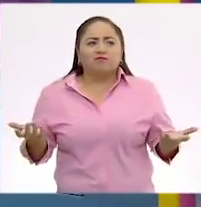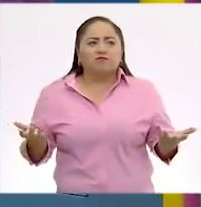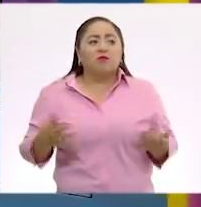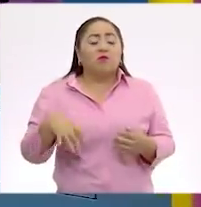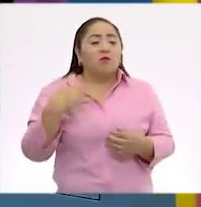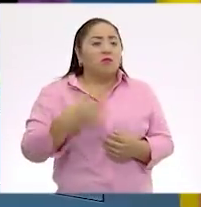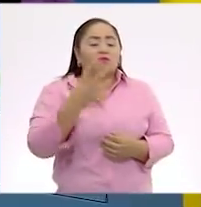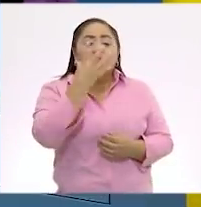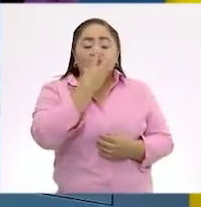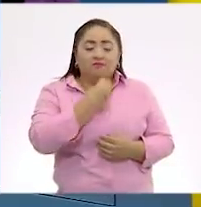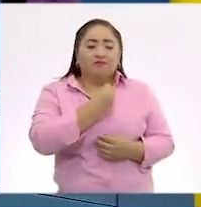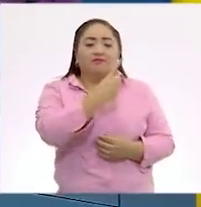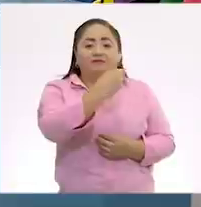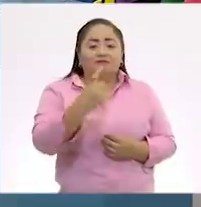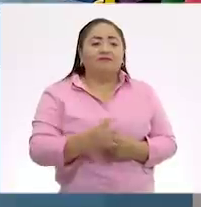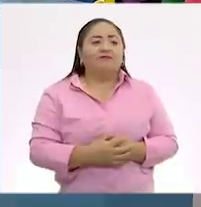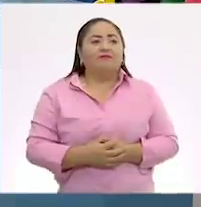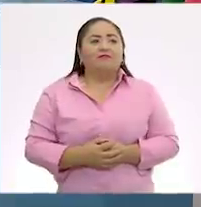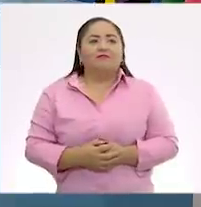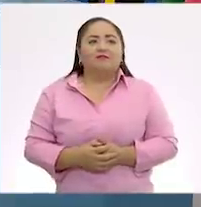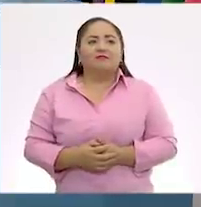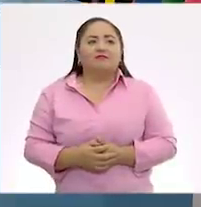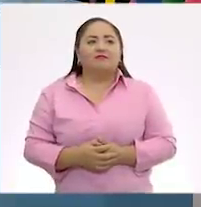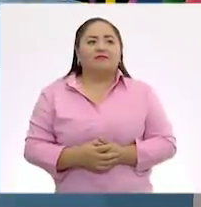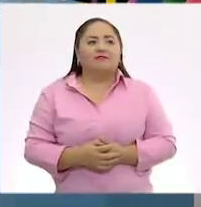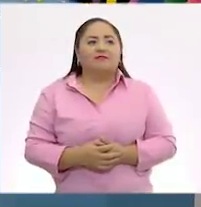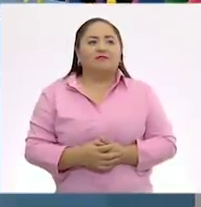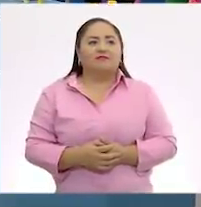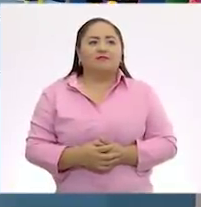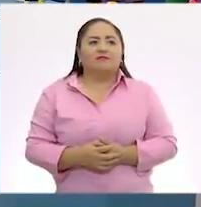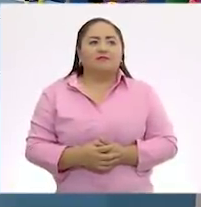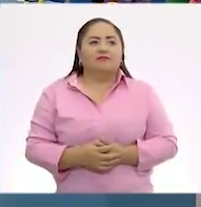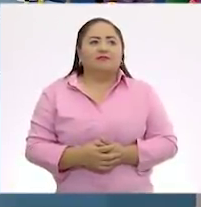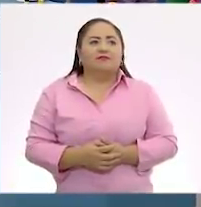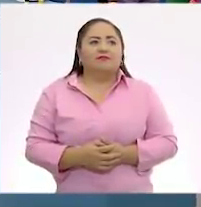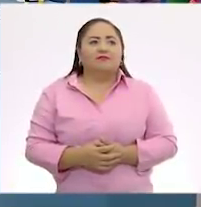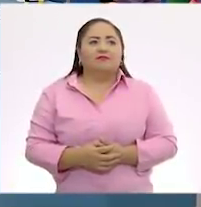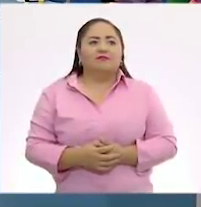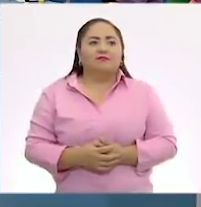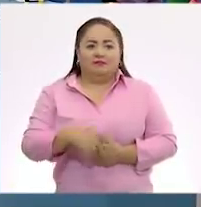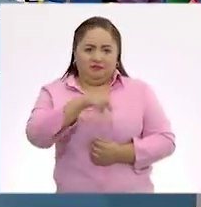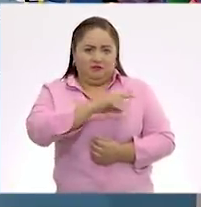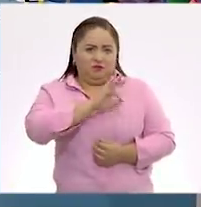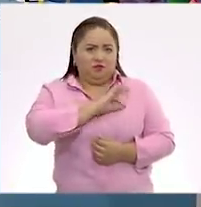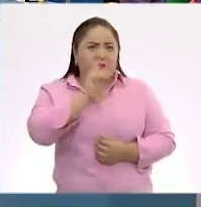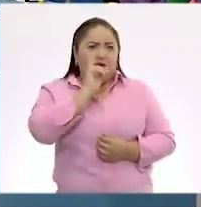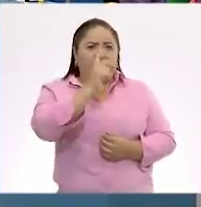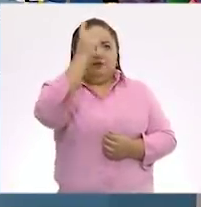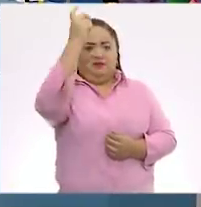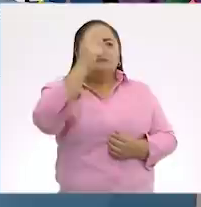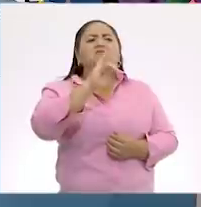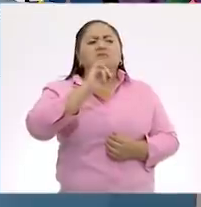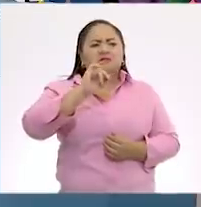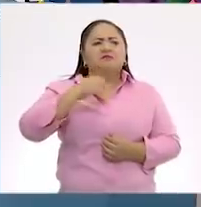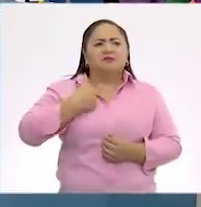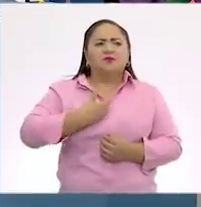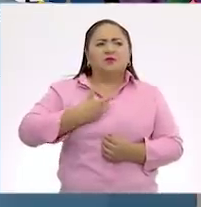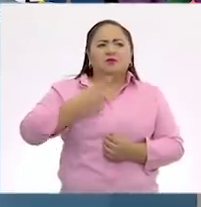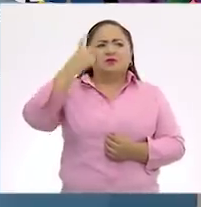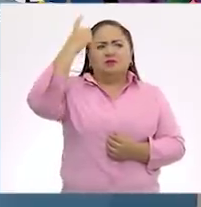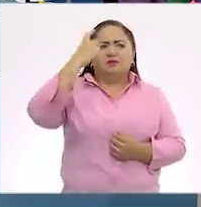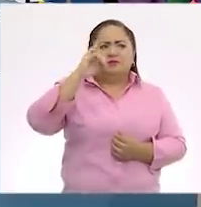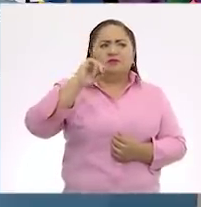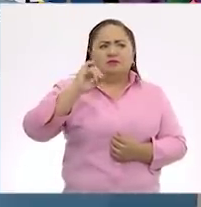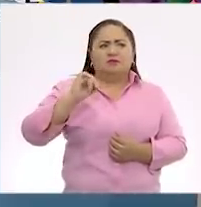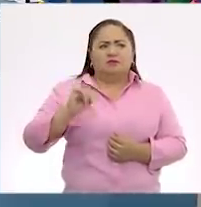Wow, a ver si... Estaría genial que colgáramos uno. ¿El tuyo, Juan Carlos? ¿Te gustaría colgarlo? Sí, yo creo que sí. Sí lo